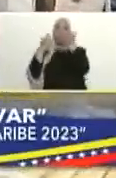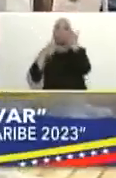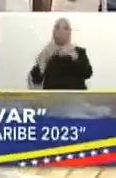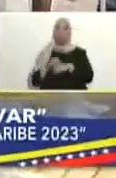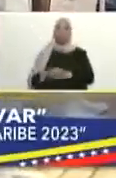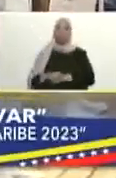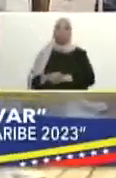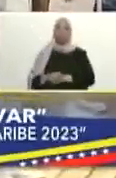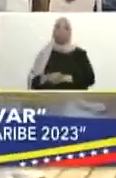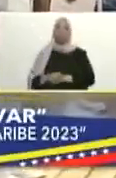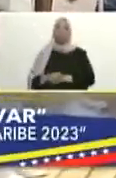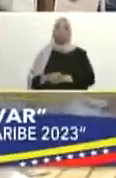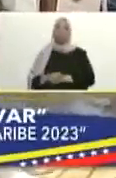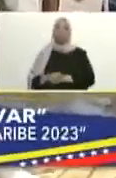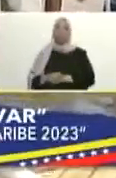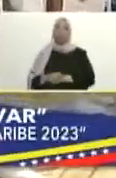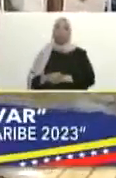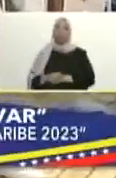Chávez.